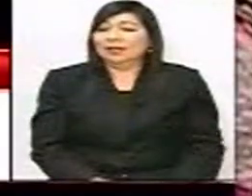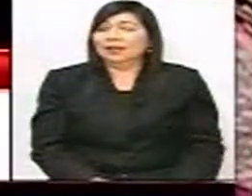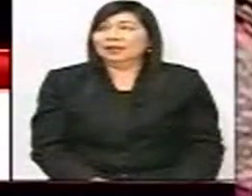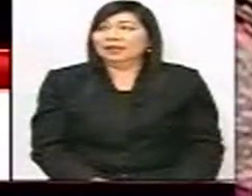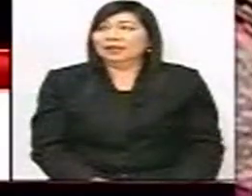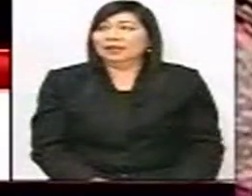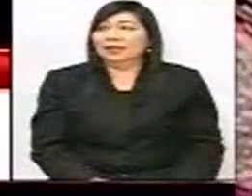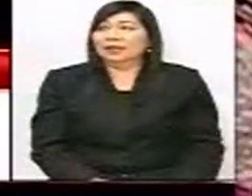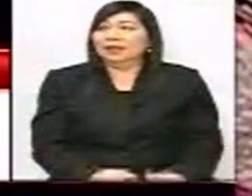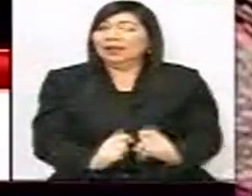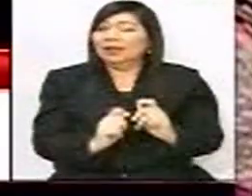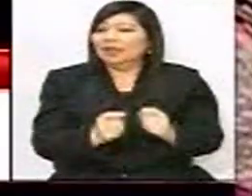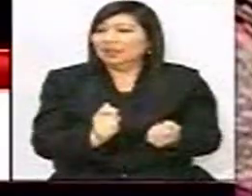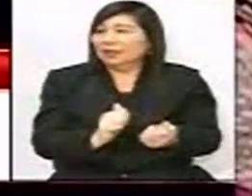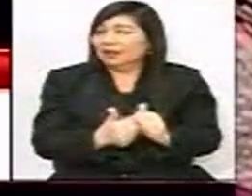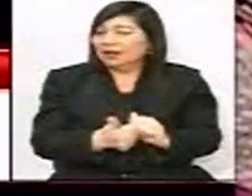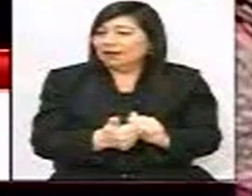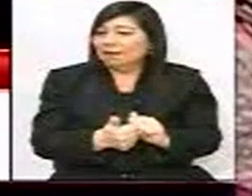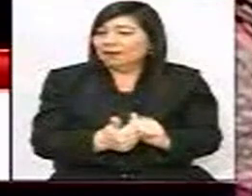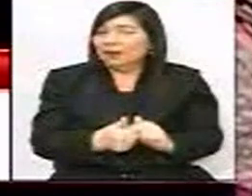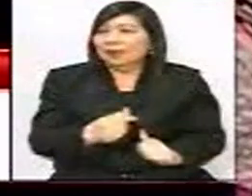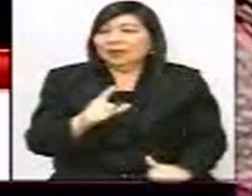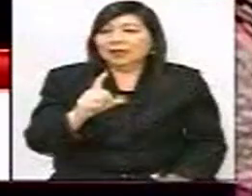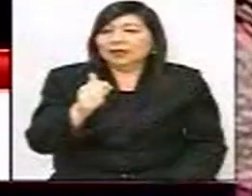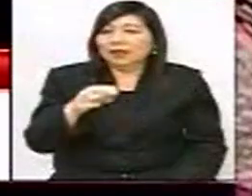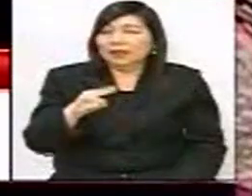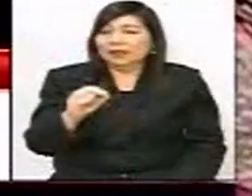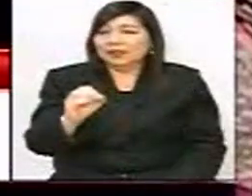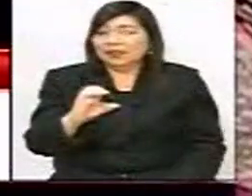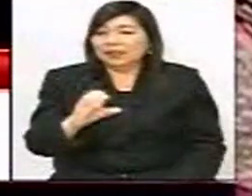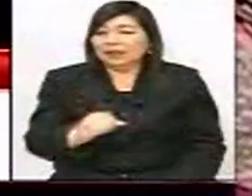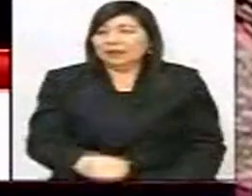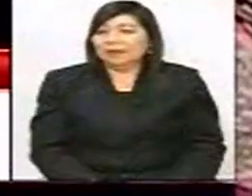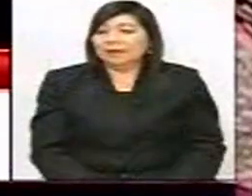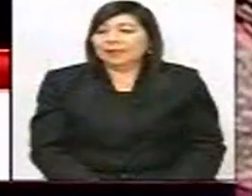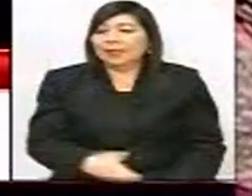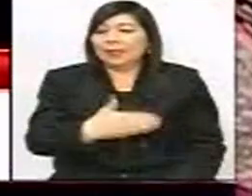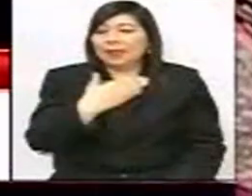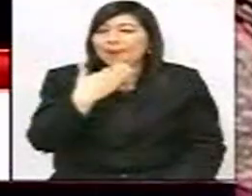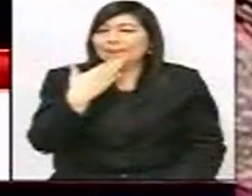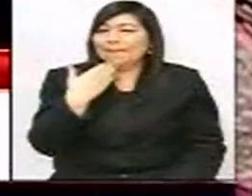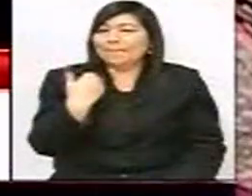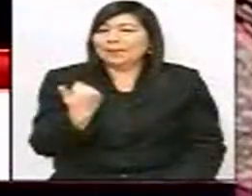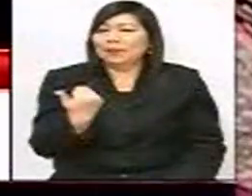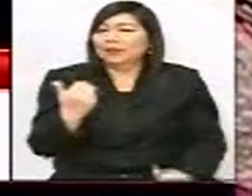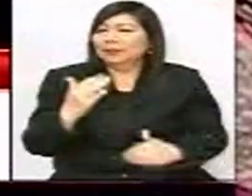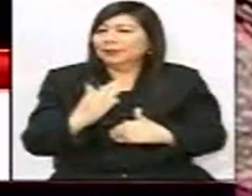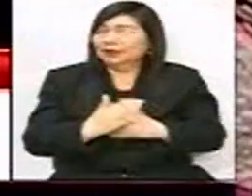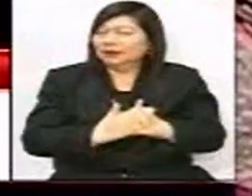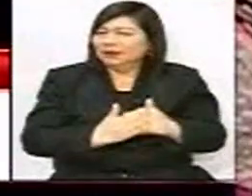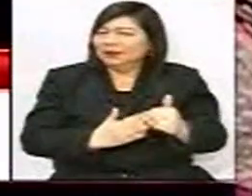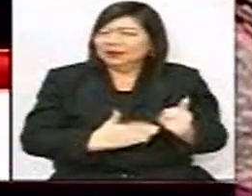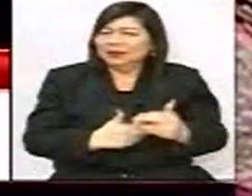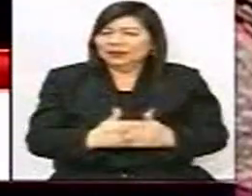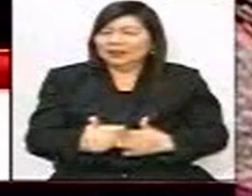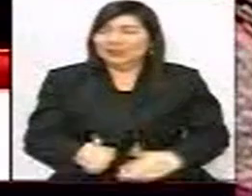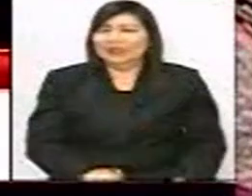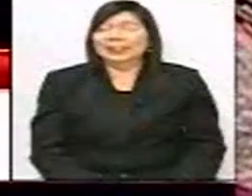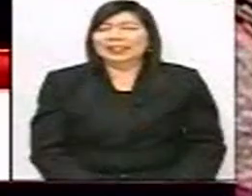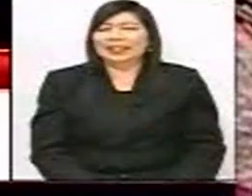¿Qué ha dado a cambio la empresa Lanzac a favor de mejorar la infraestructura